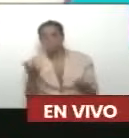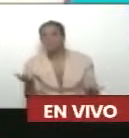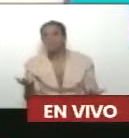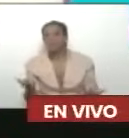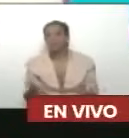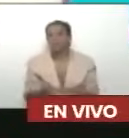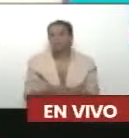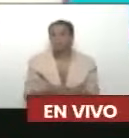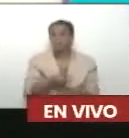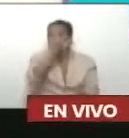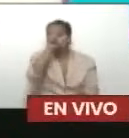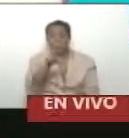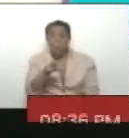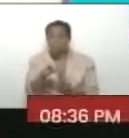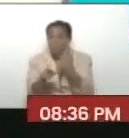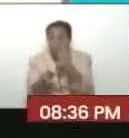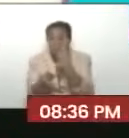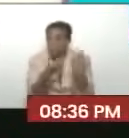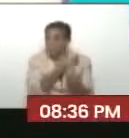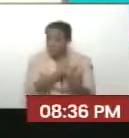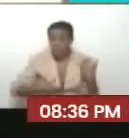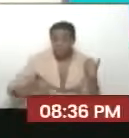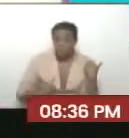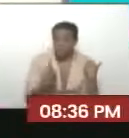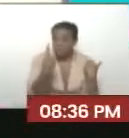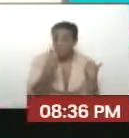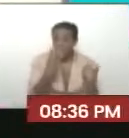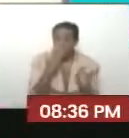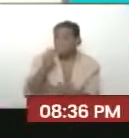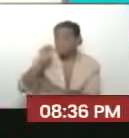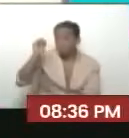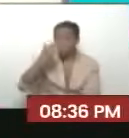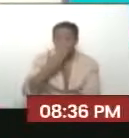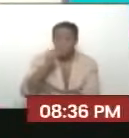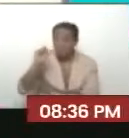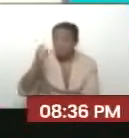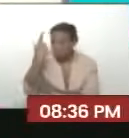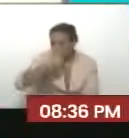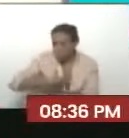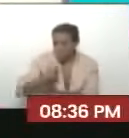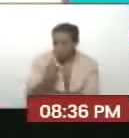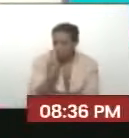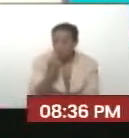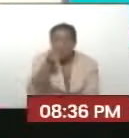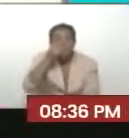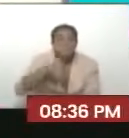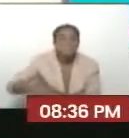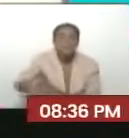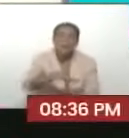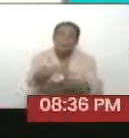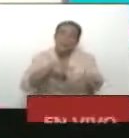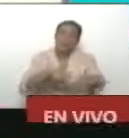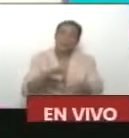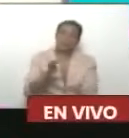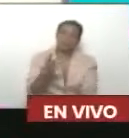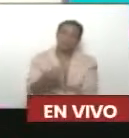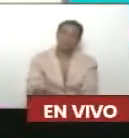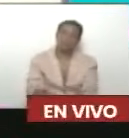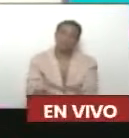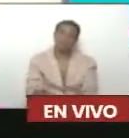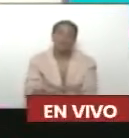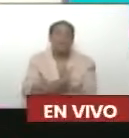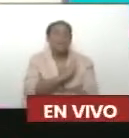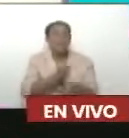No es un hombre, no es Maduro, es un pueblo. Levanten